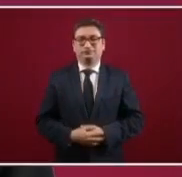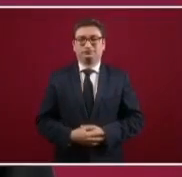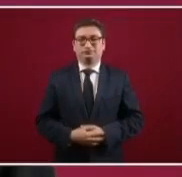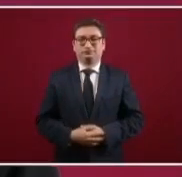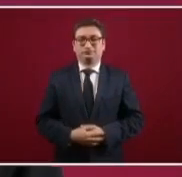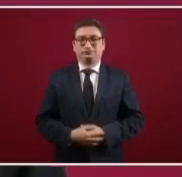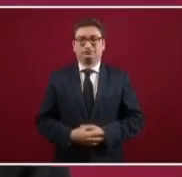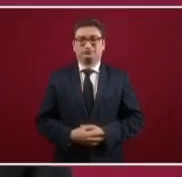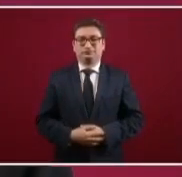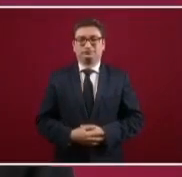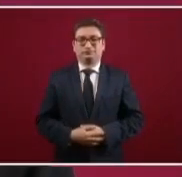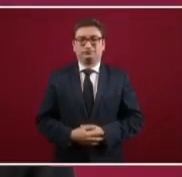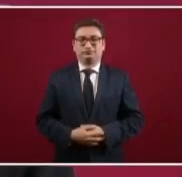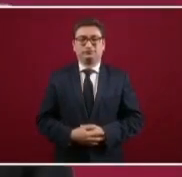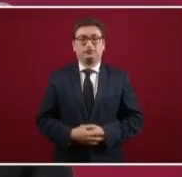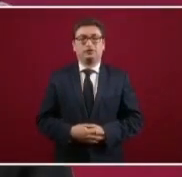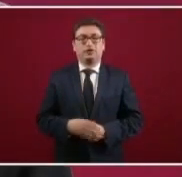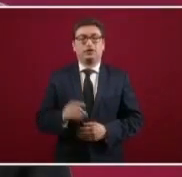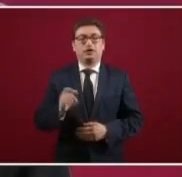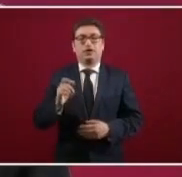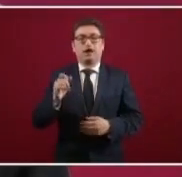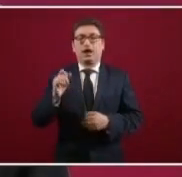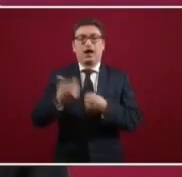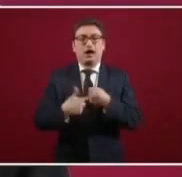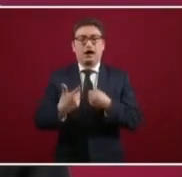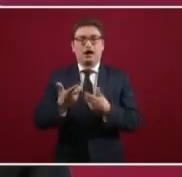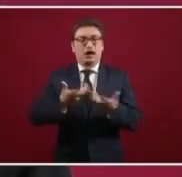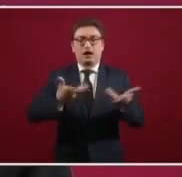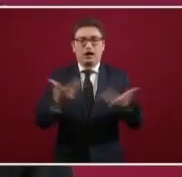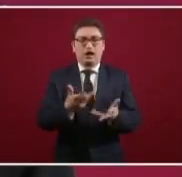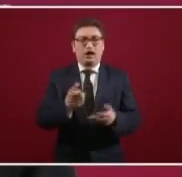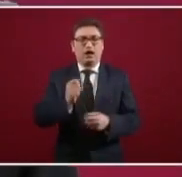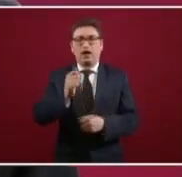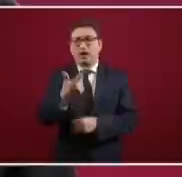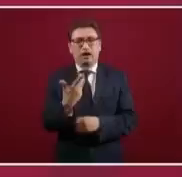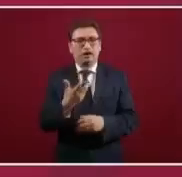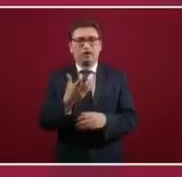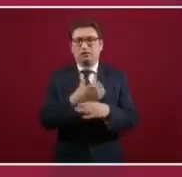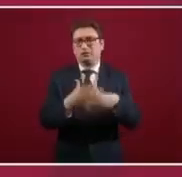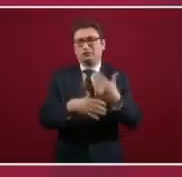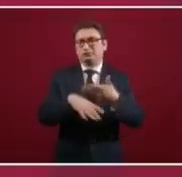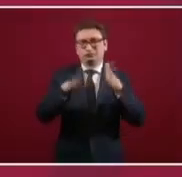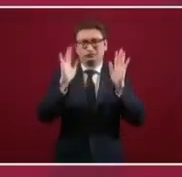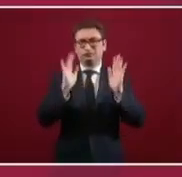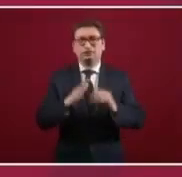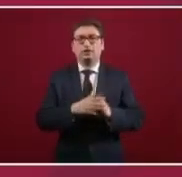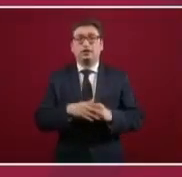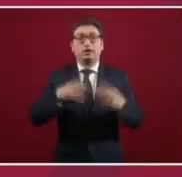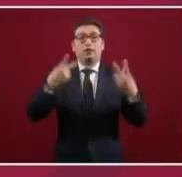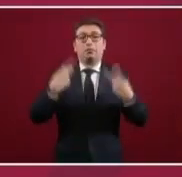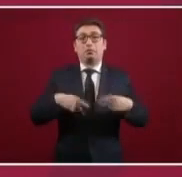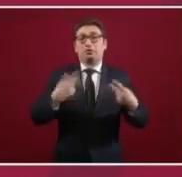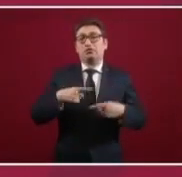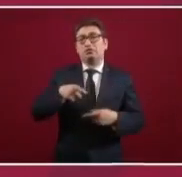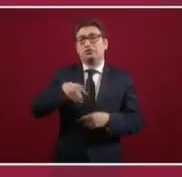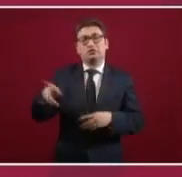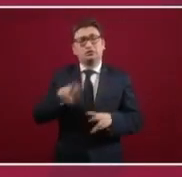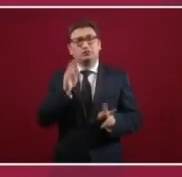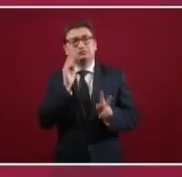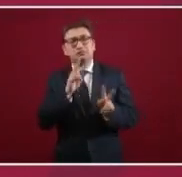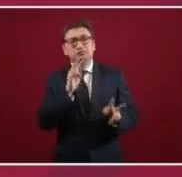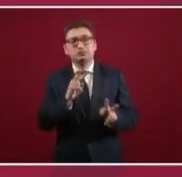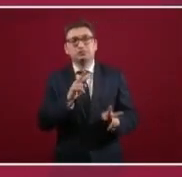entonces cualquier cosa cualquier cosa que la gente considera